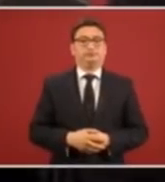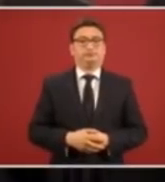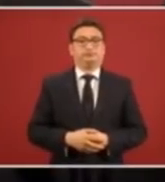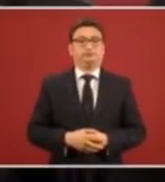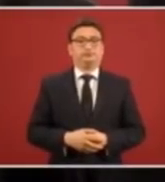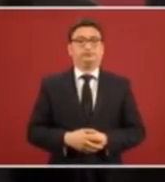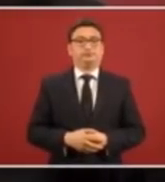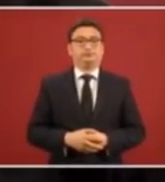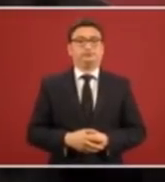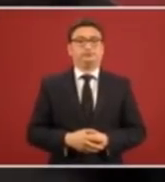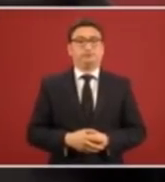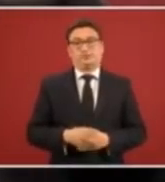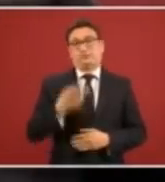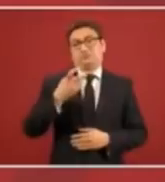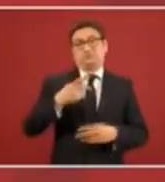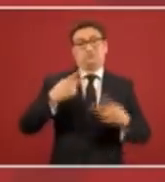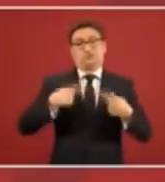Entonces, arriba